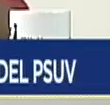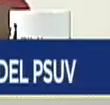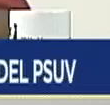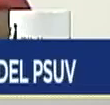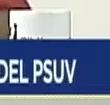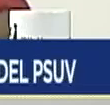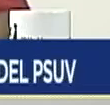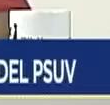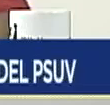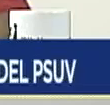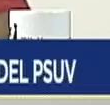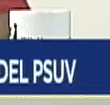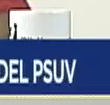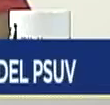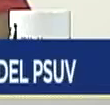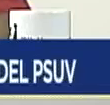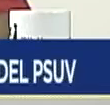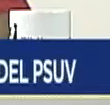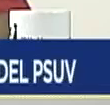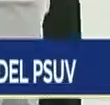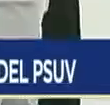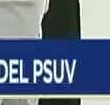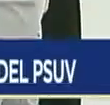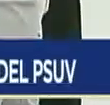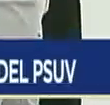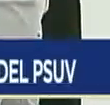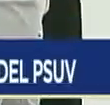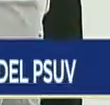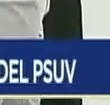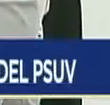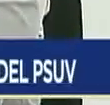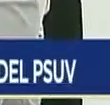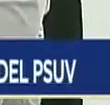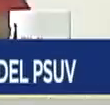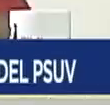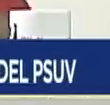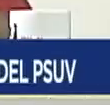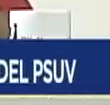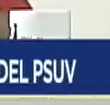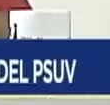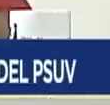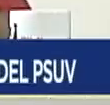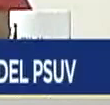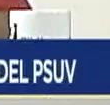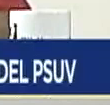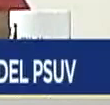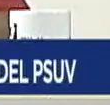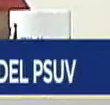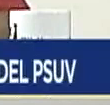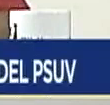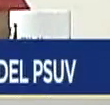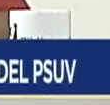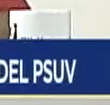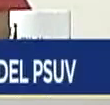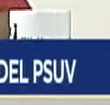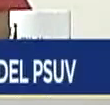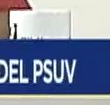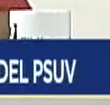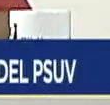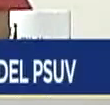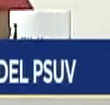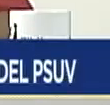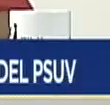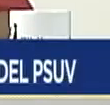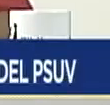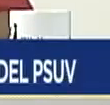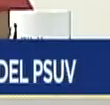y enfrentarlas de otra manera. De los viejos métodos aprender, las cosas que se hicieron bien, las cosas que se hicieron mal, de